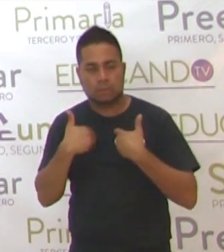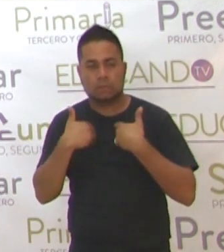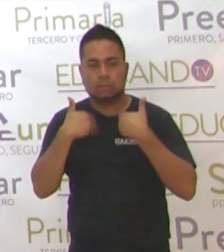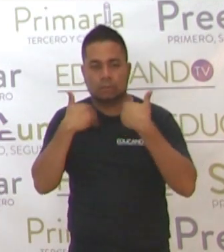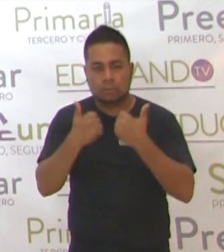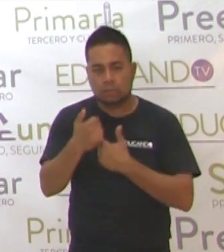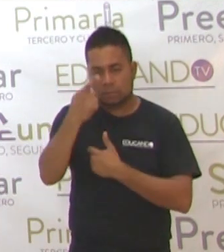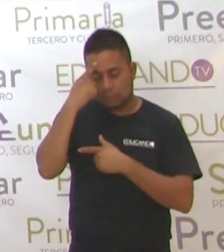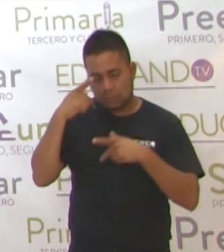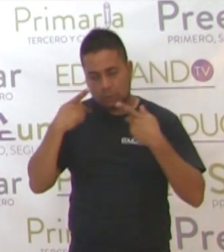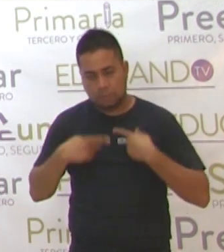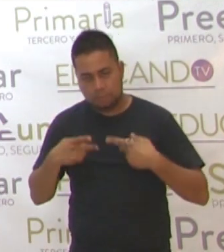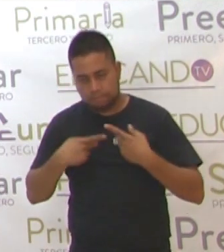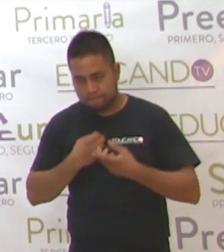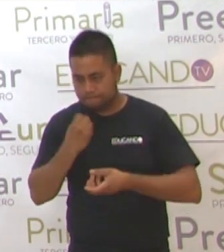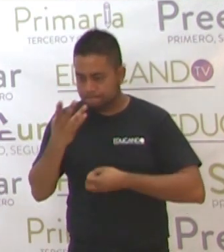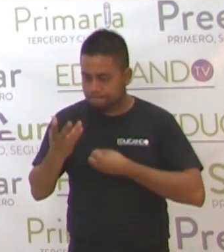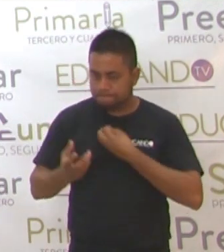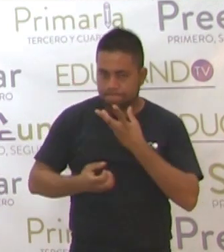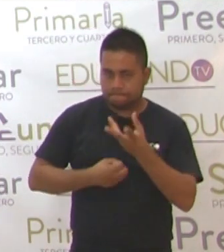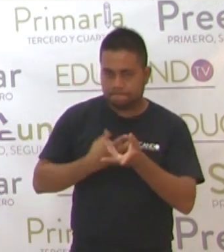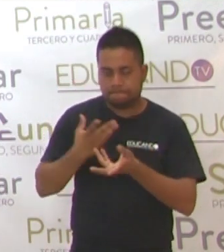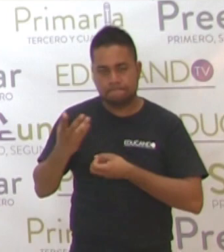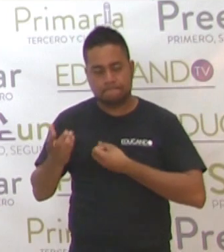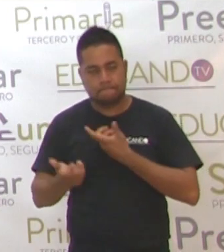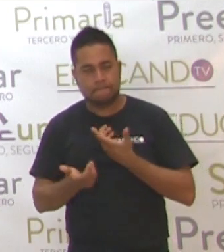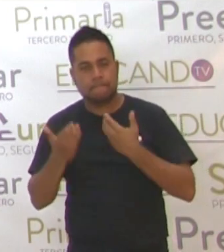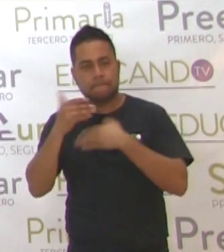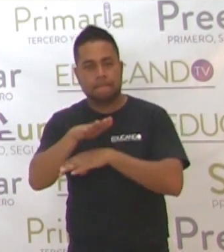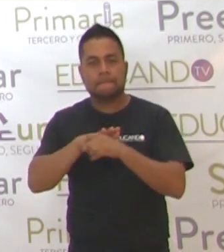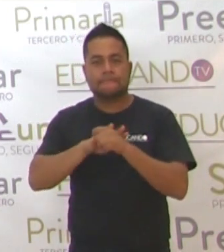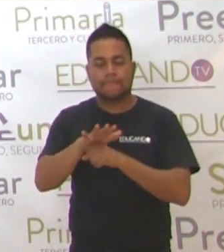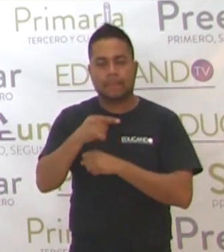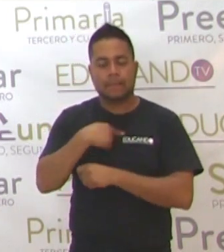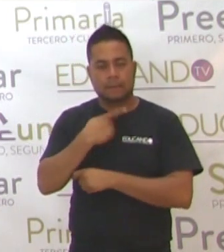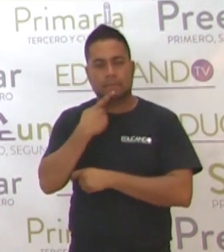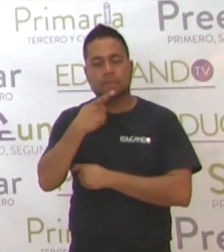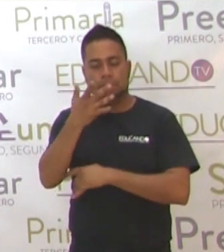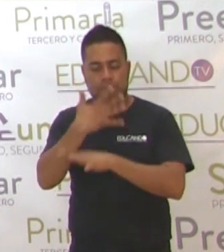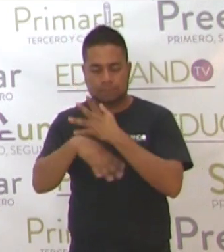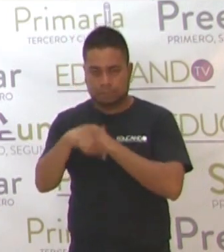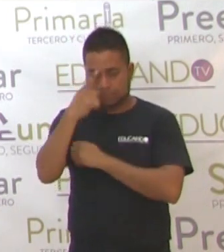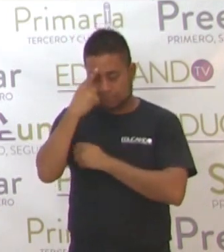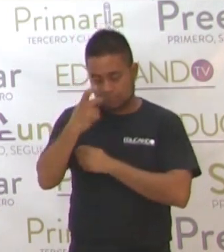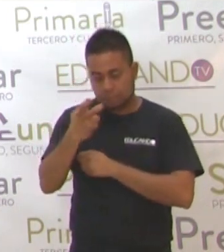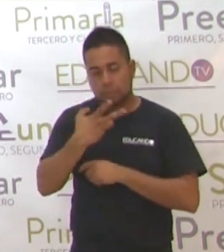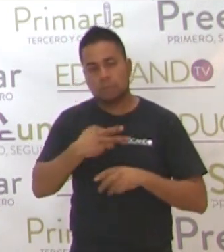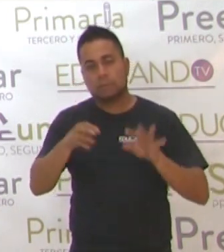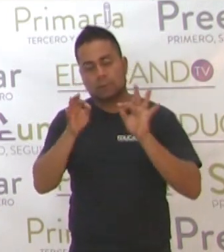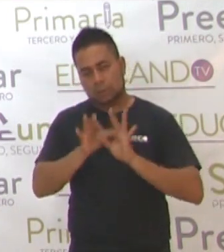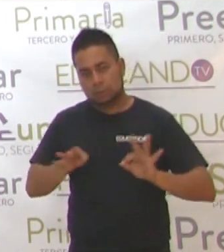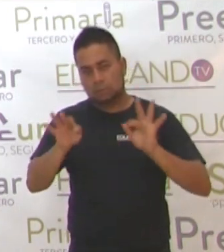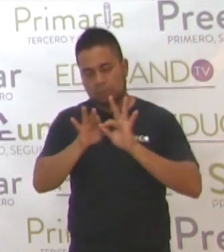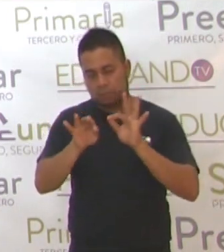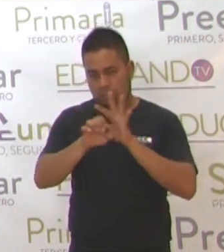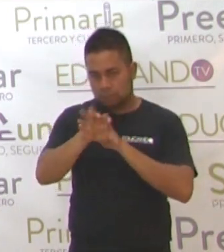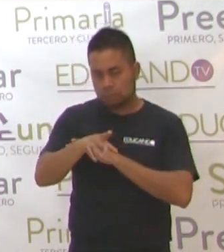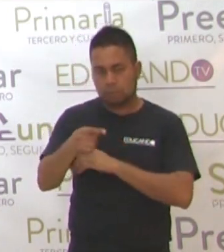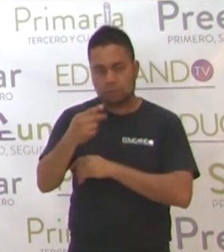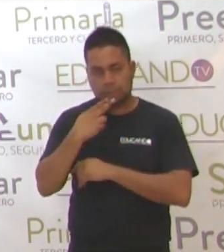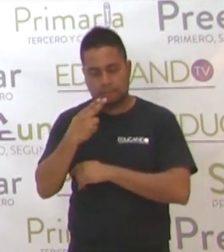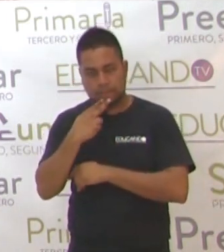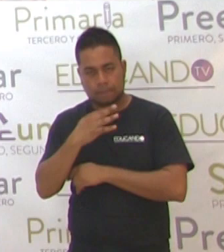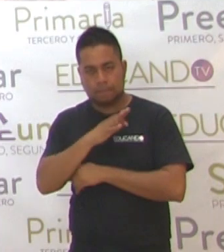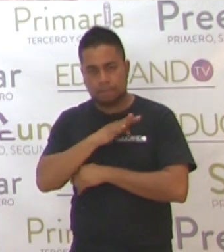el receptor de la información de lo que estás diciendo para ello es muy importante que tú puedas utilizarlo